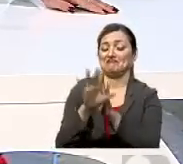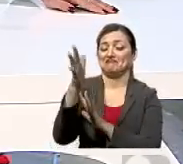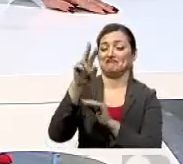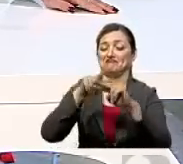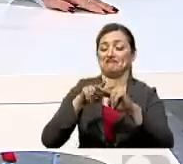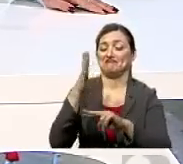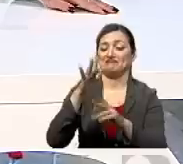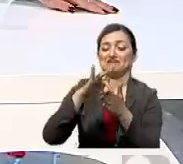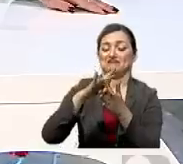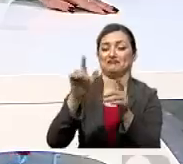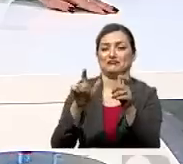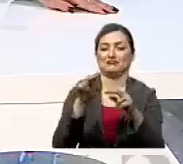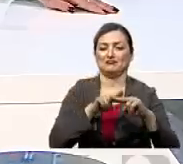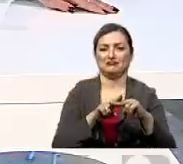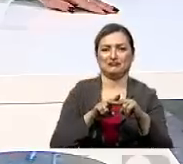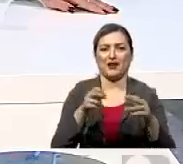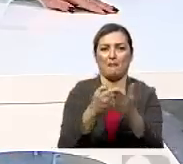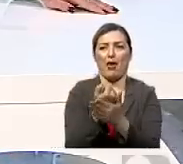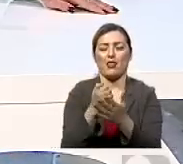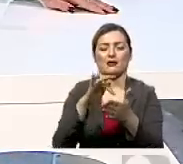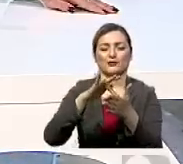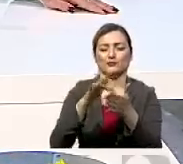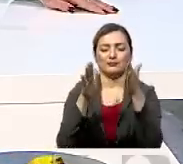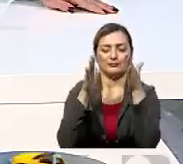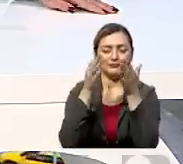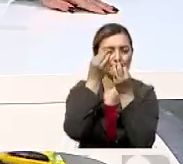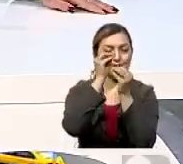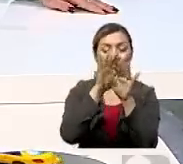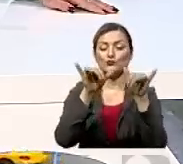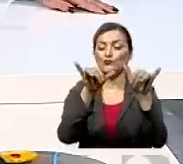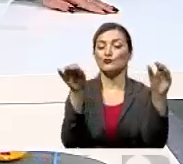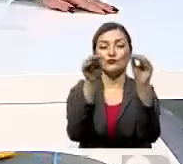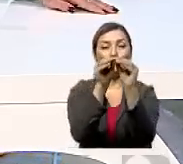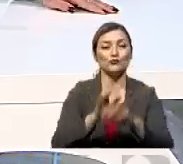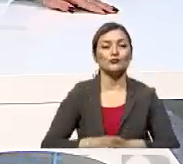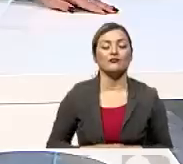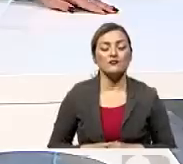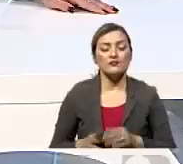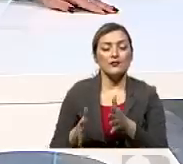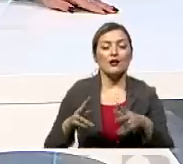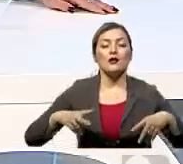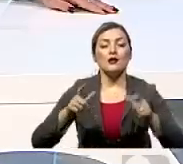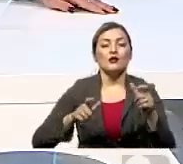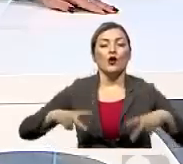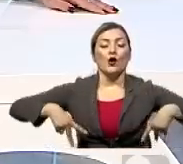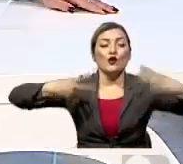generaba un riesgo para los usuarios. Estaremos pendientes de esta información. Seguimos con más. Les contamos ahora que moradores de Pomaski afirman que